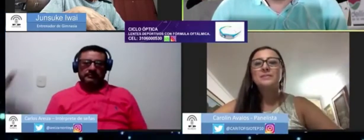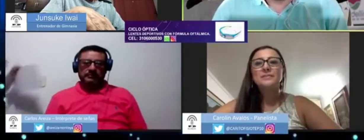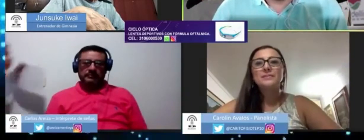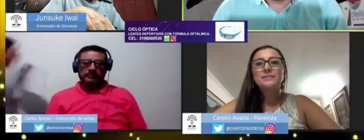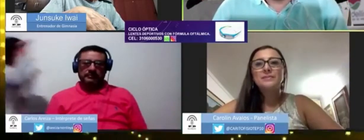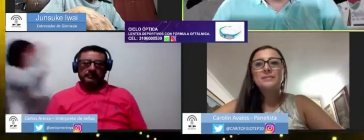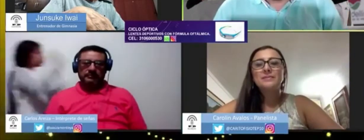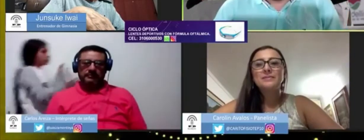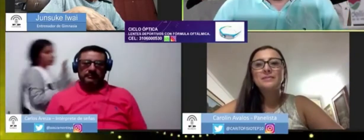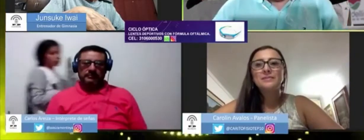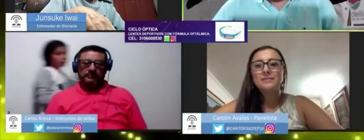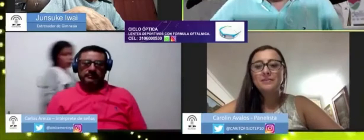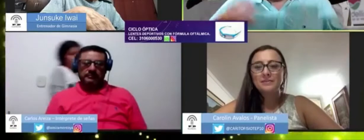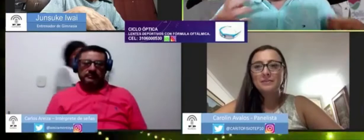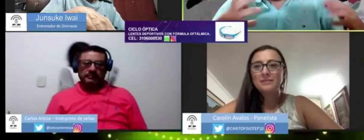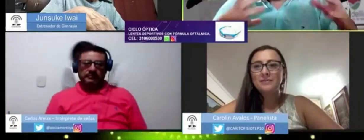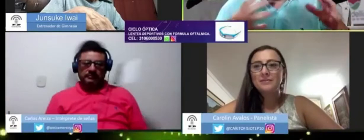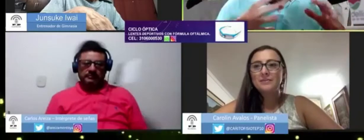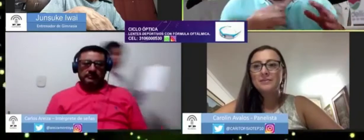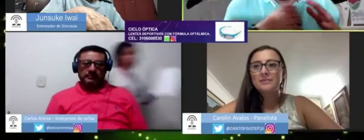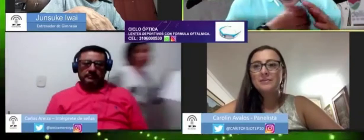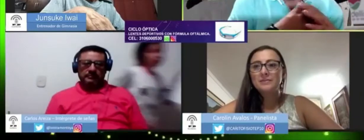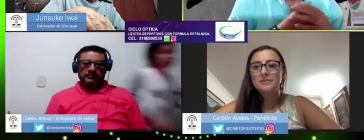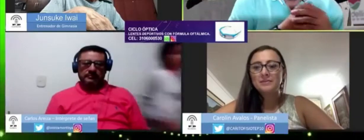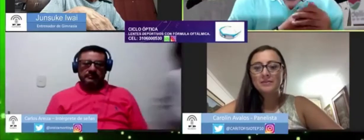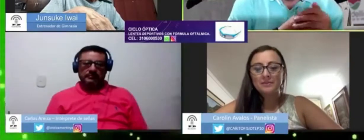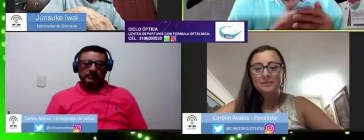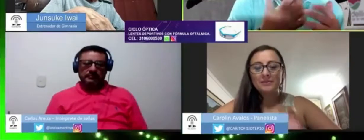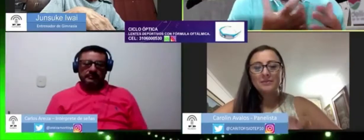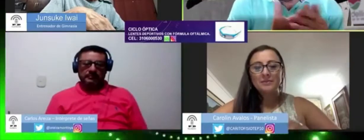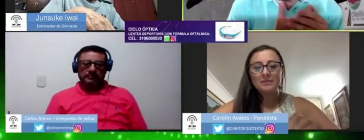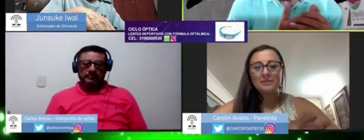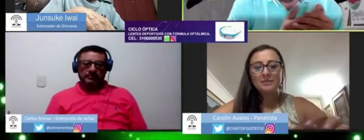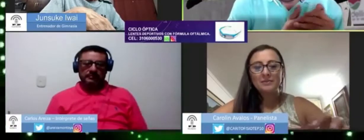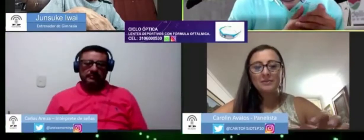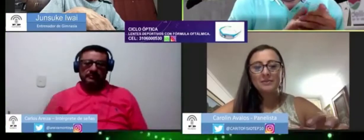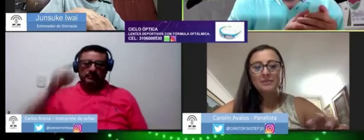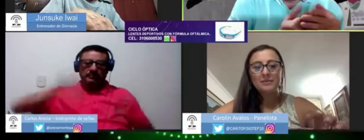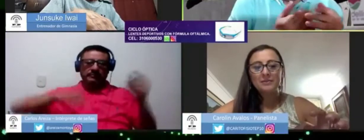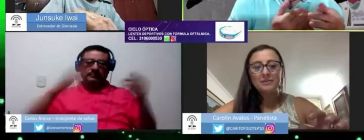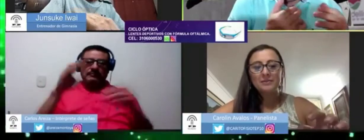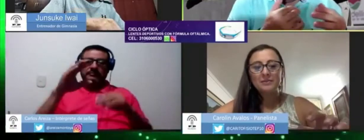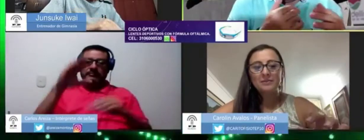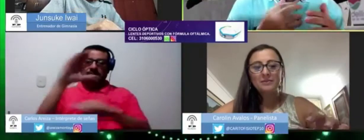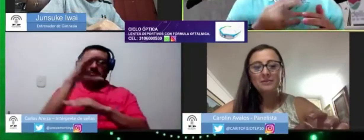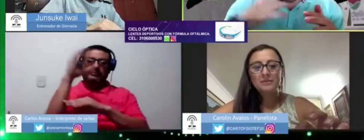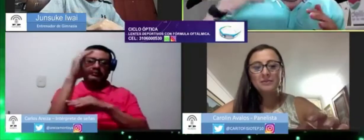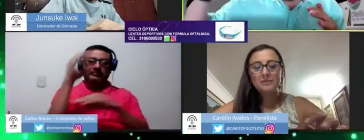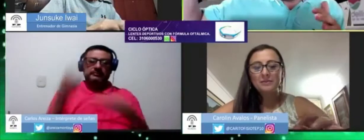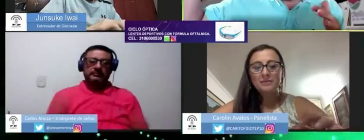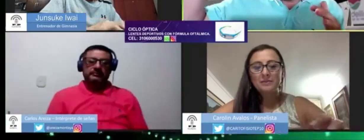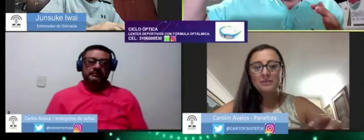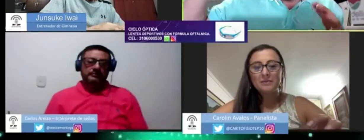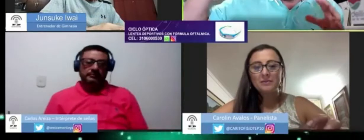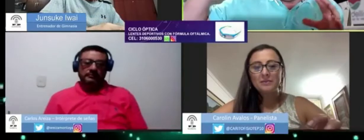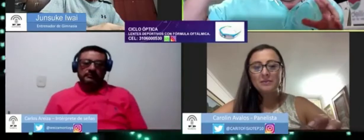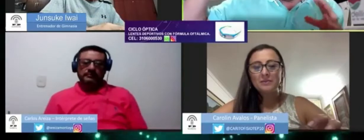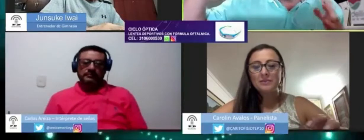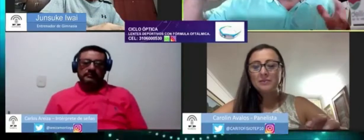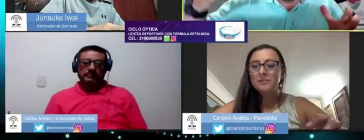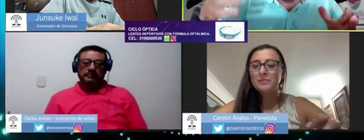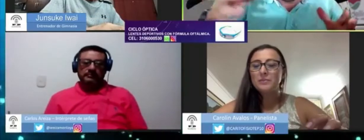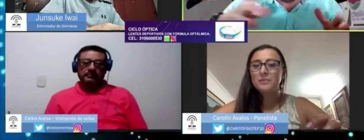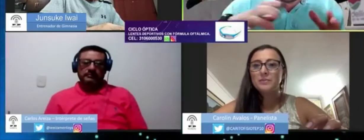pues que alguien, ha pasado en Antioquia que, o en Colombia también, que ponen los ojos en